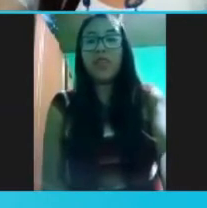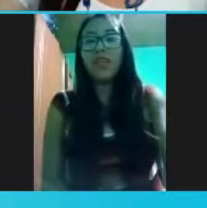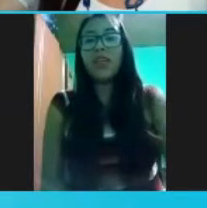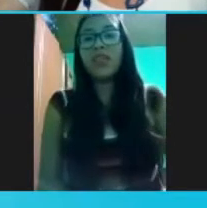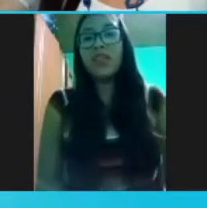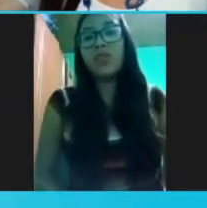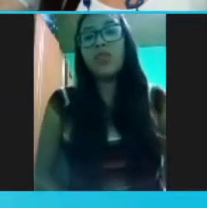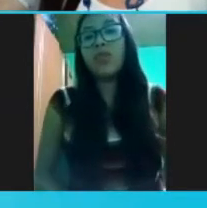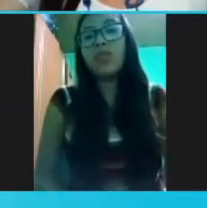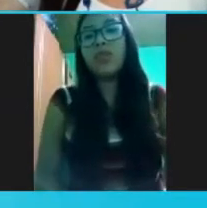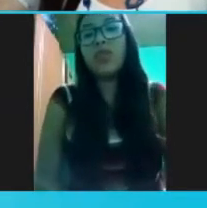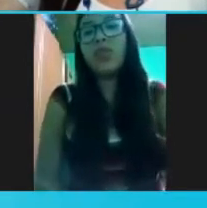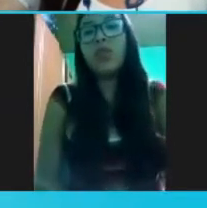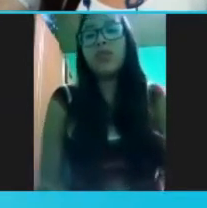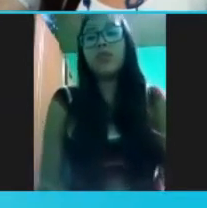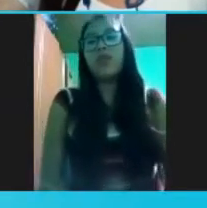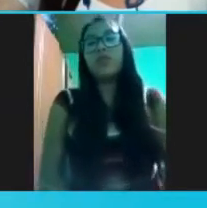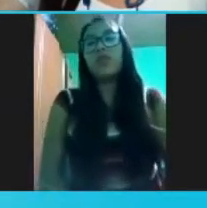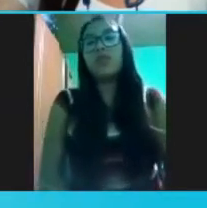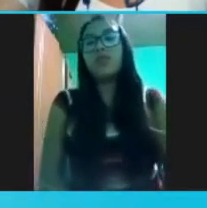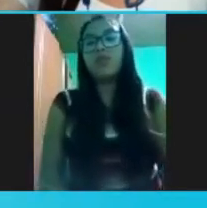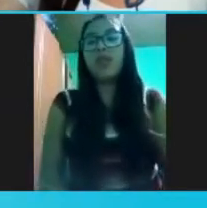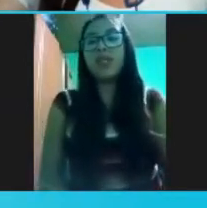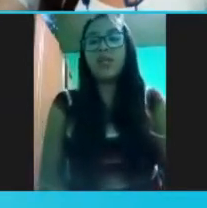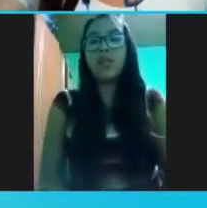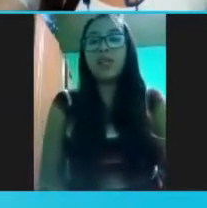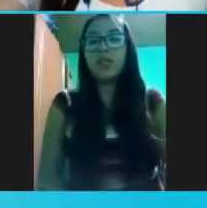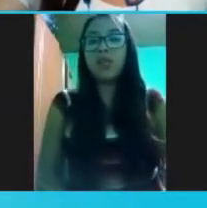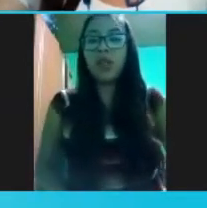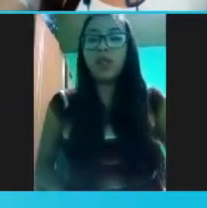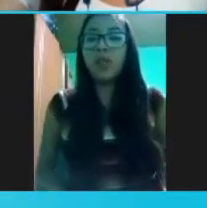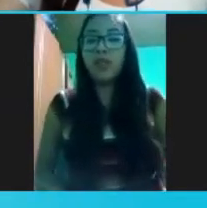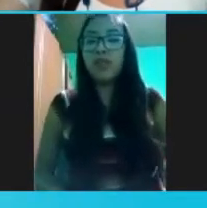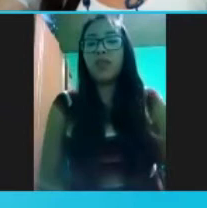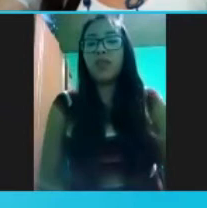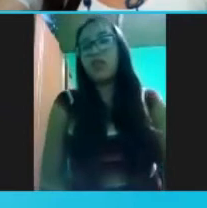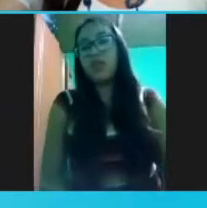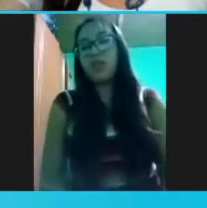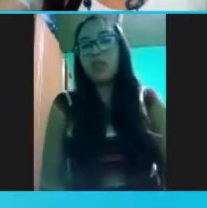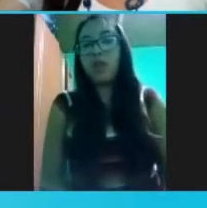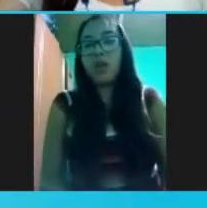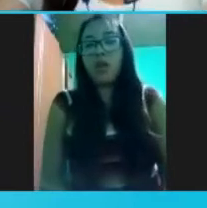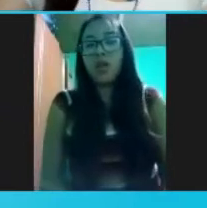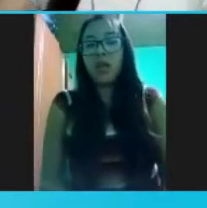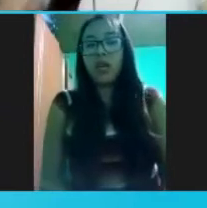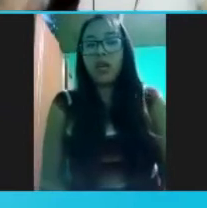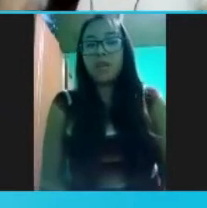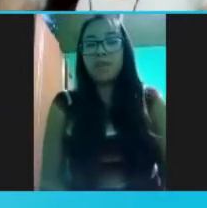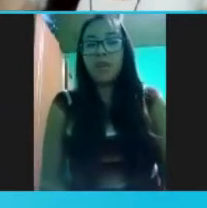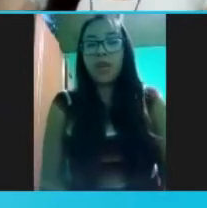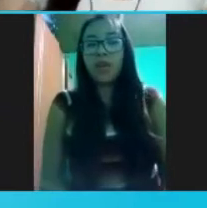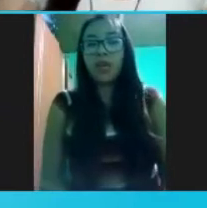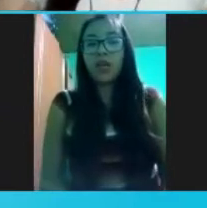Sí, la verdad que sí, concuerdo contigo en todo lo que mencionabas, ¿no? Por el sistema de salud que actualmente tenemos,